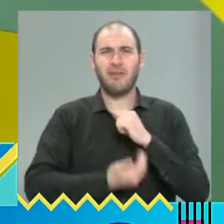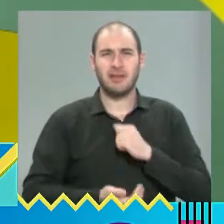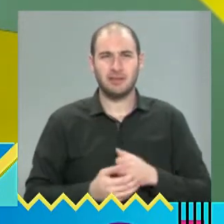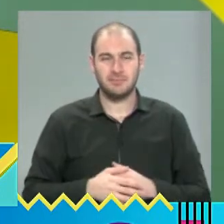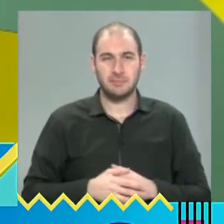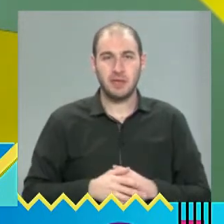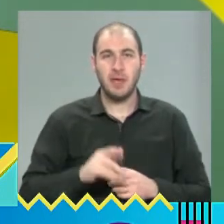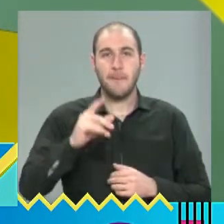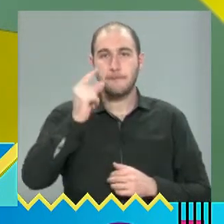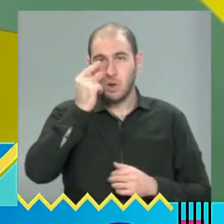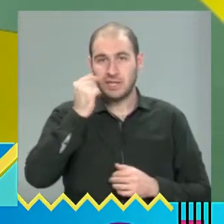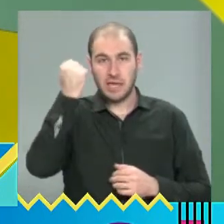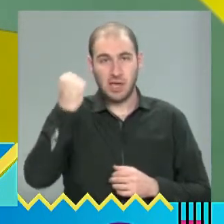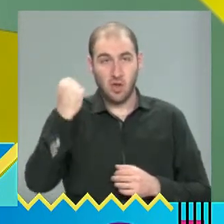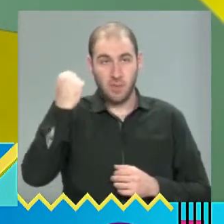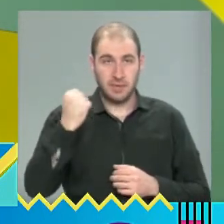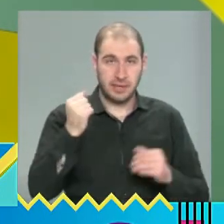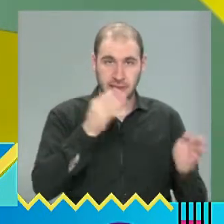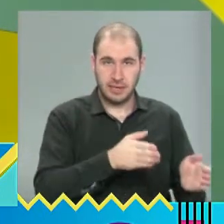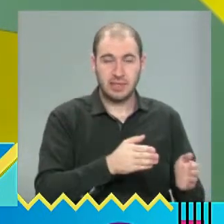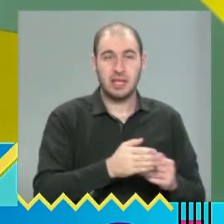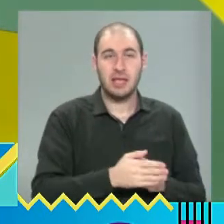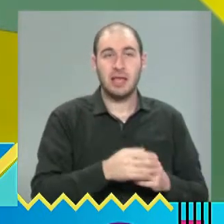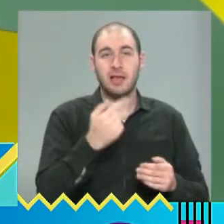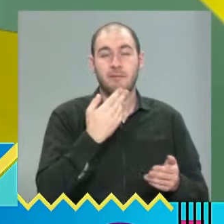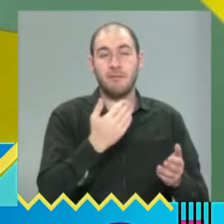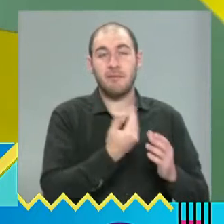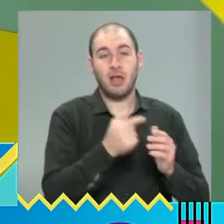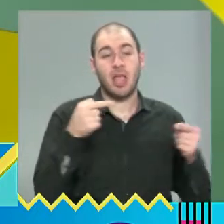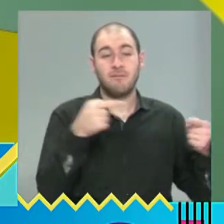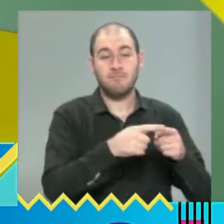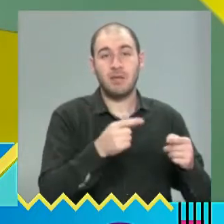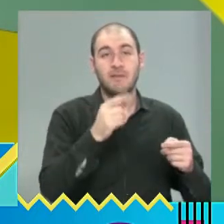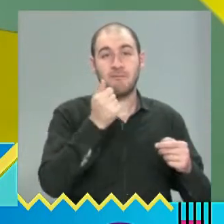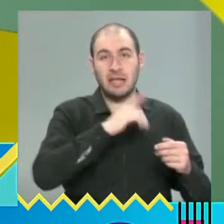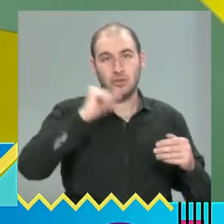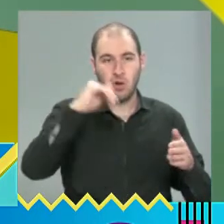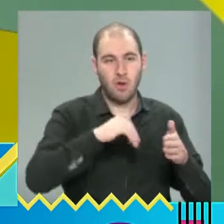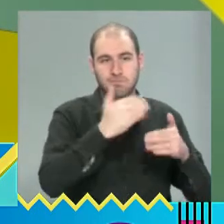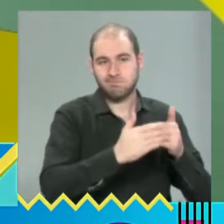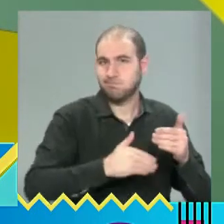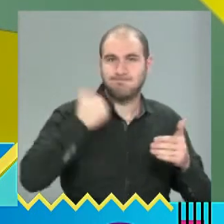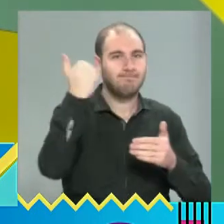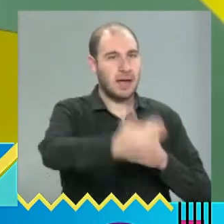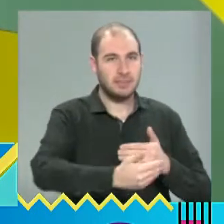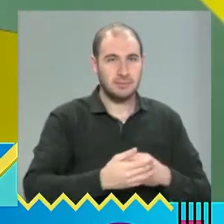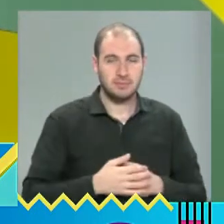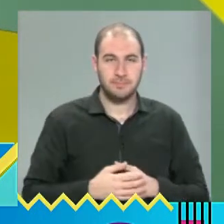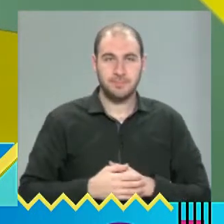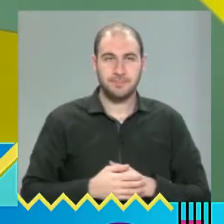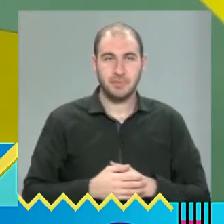teniendo la política económica, tanto a nivel de incumplimiento de las metas de inflación como